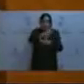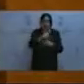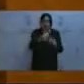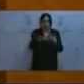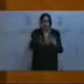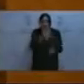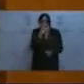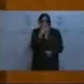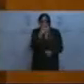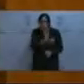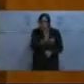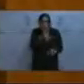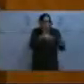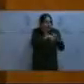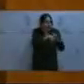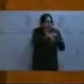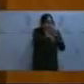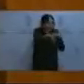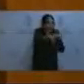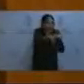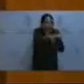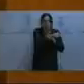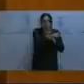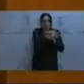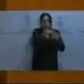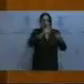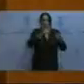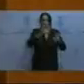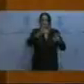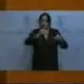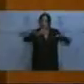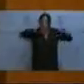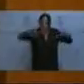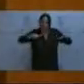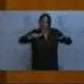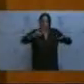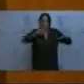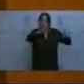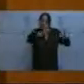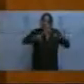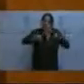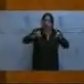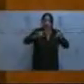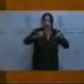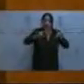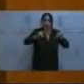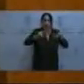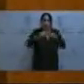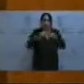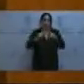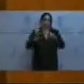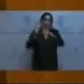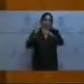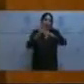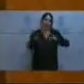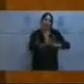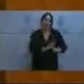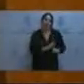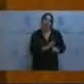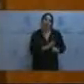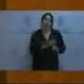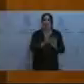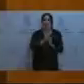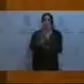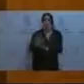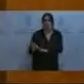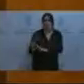nefasta gestión de las hectáreas del territorio y de las hectáreas subvencionables les dejan en desventaja con el resto, con los vecinos, con los que están